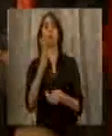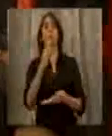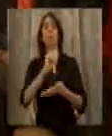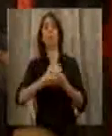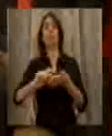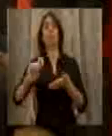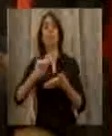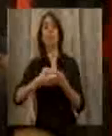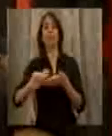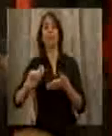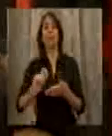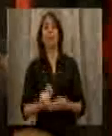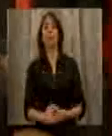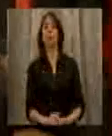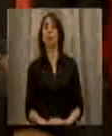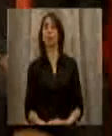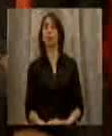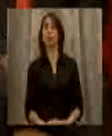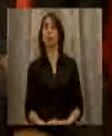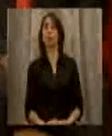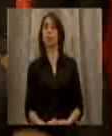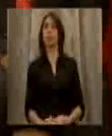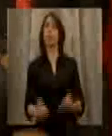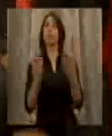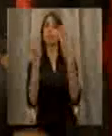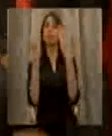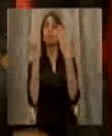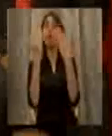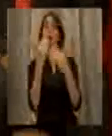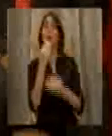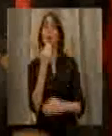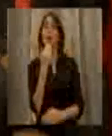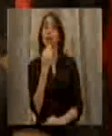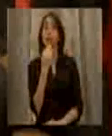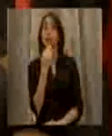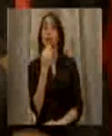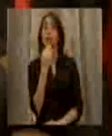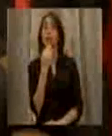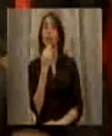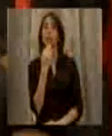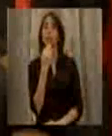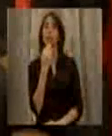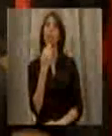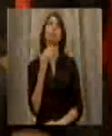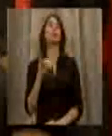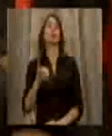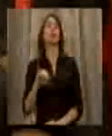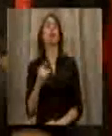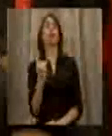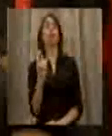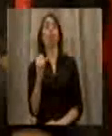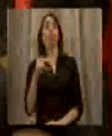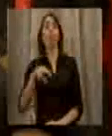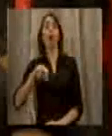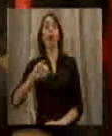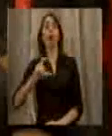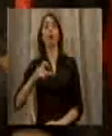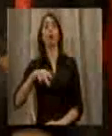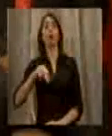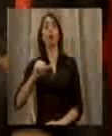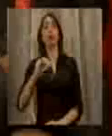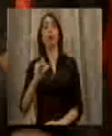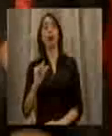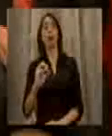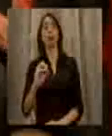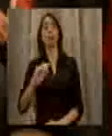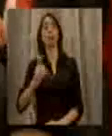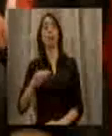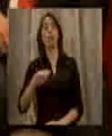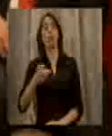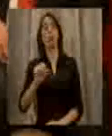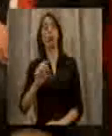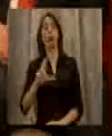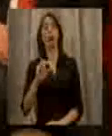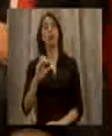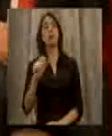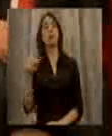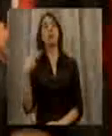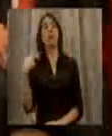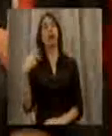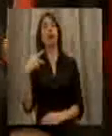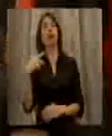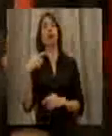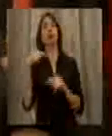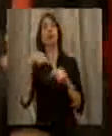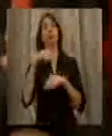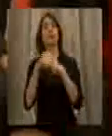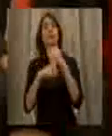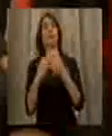subsecretario, saludar también a don Juan Ignacio García, con el cual hemos tenido jornadas en el